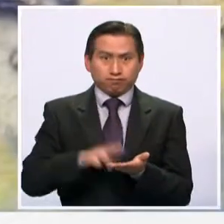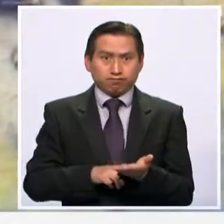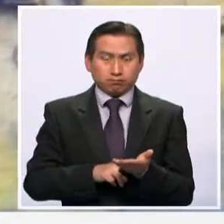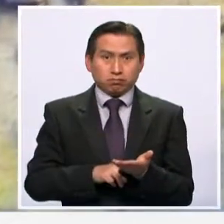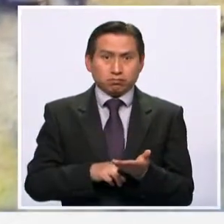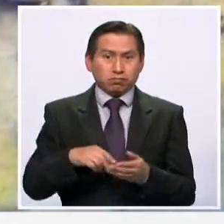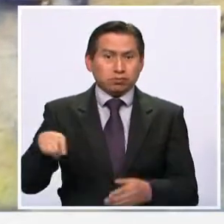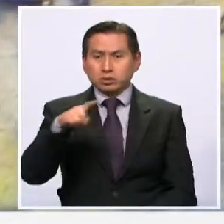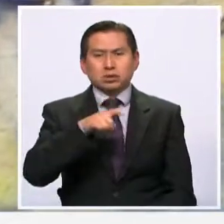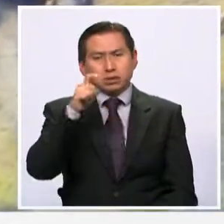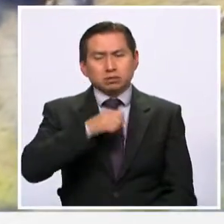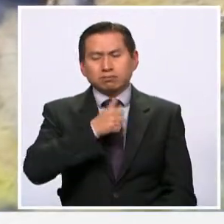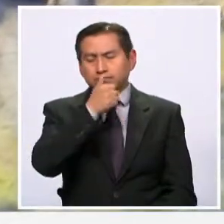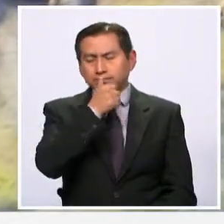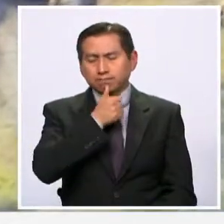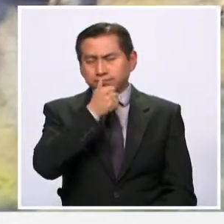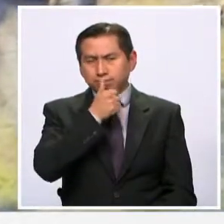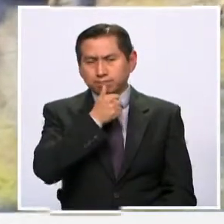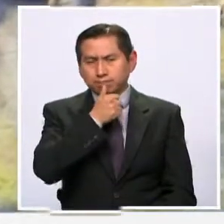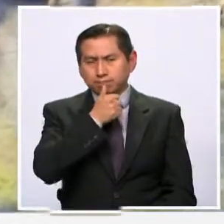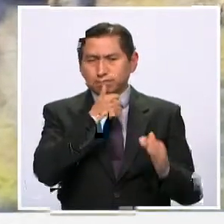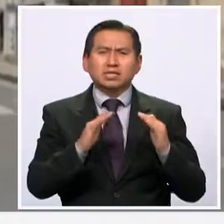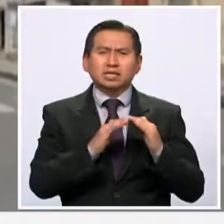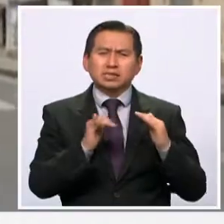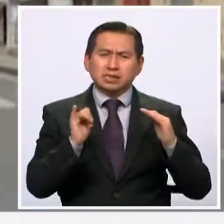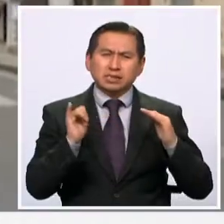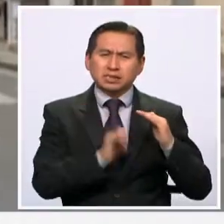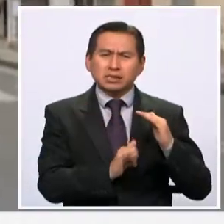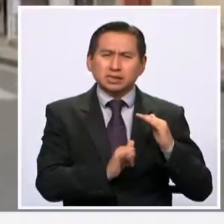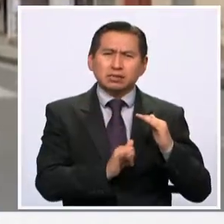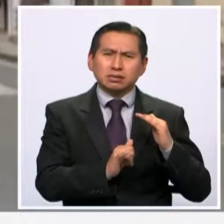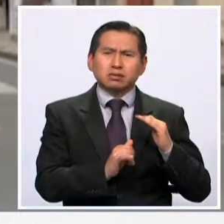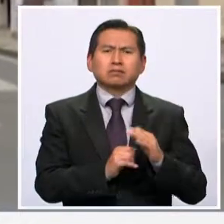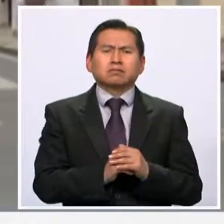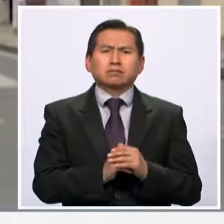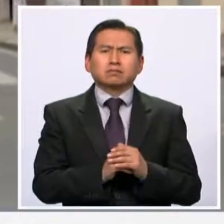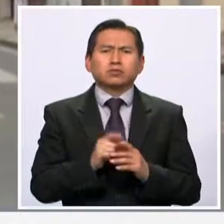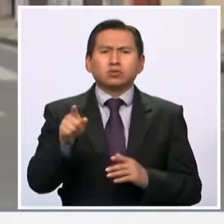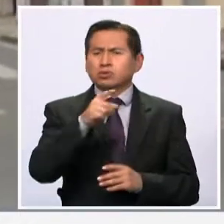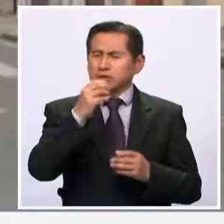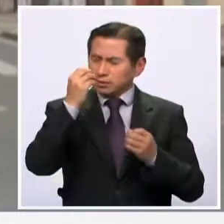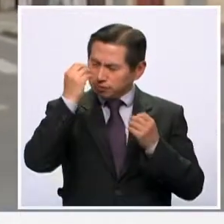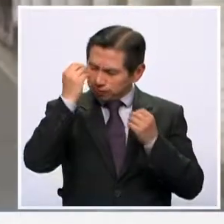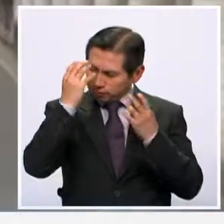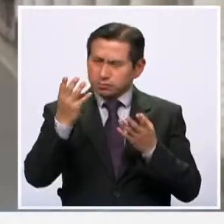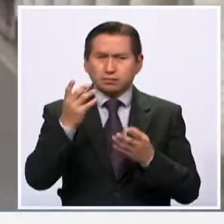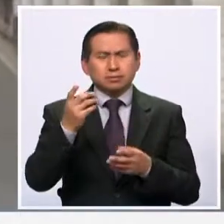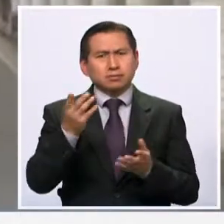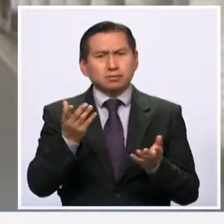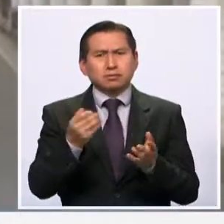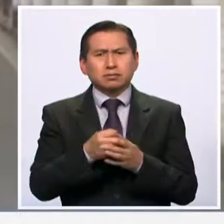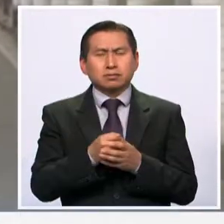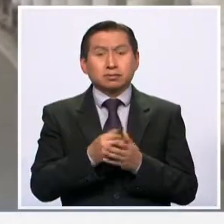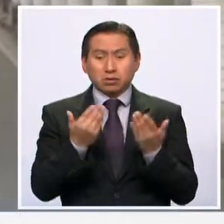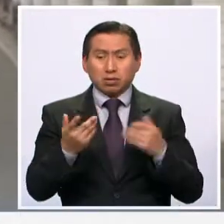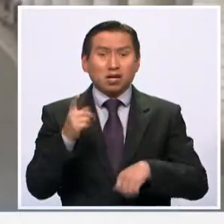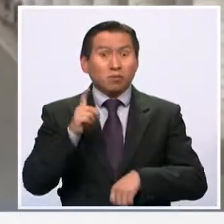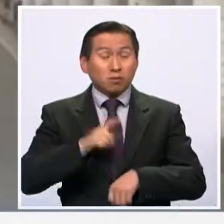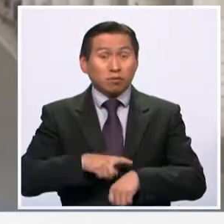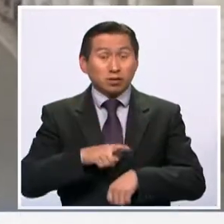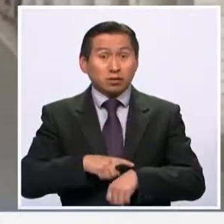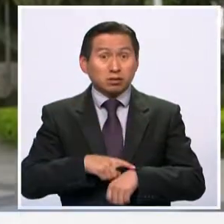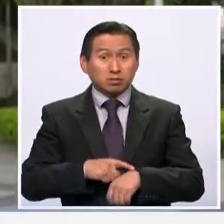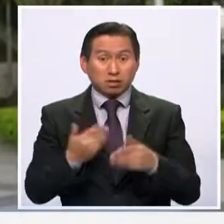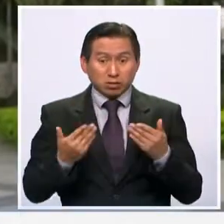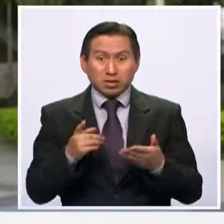tengamos paciencia, quedémonos en casa, seamos obedientes. Estamos en un momento de